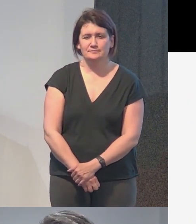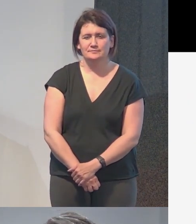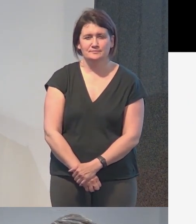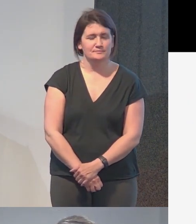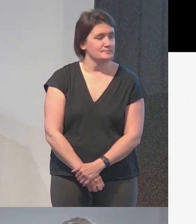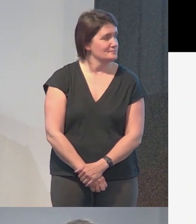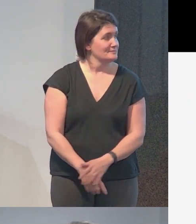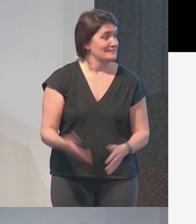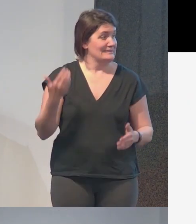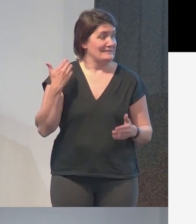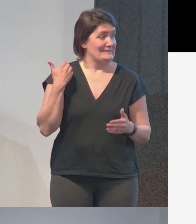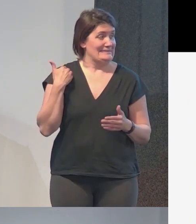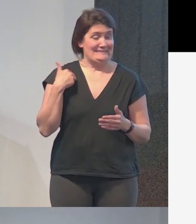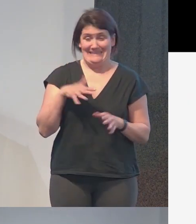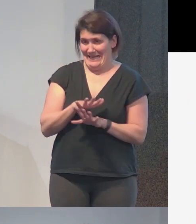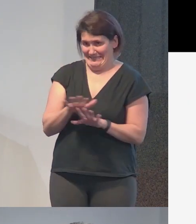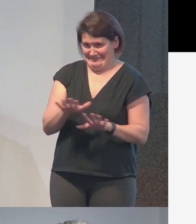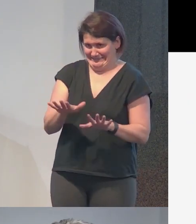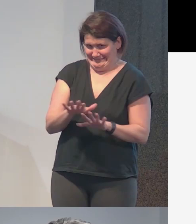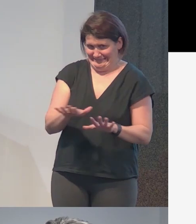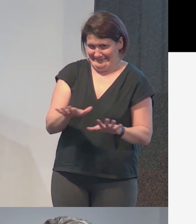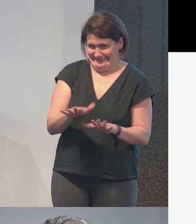Para terminar.